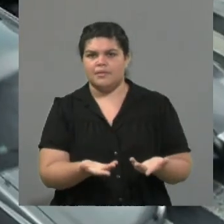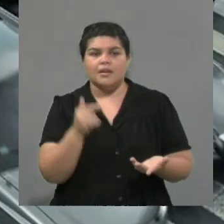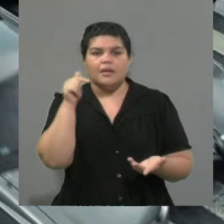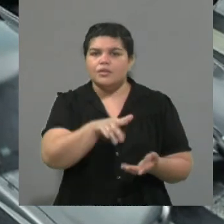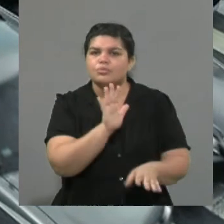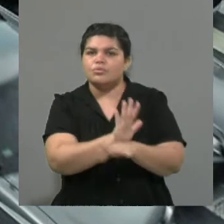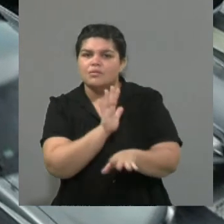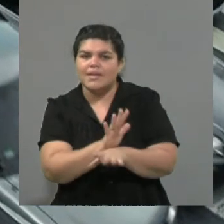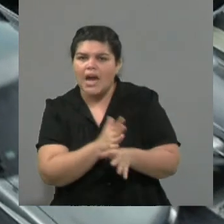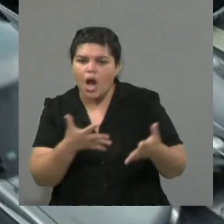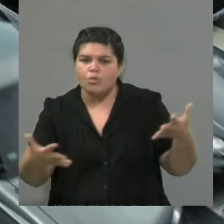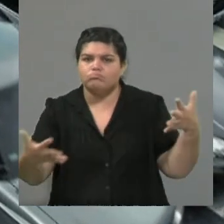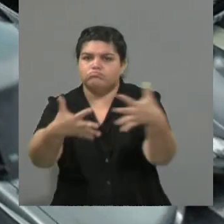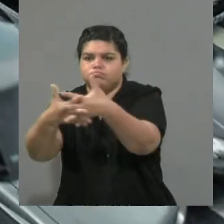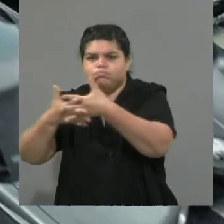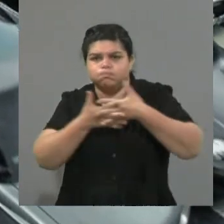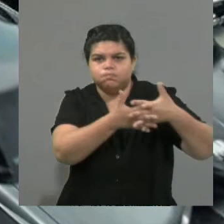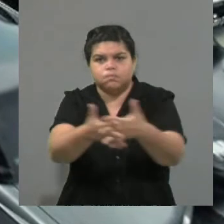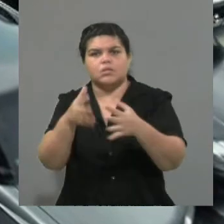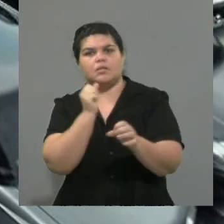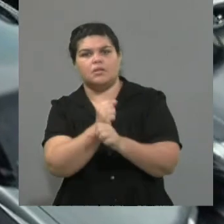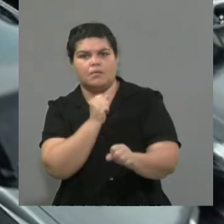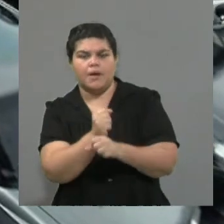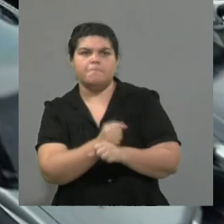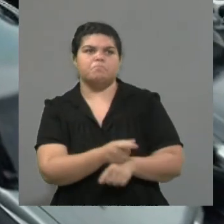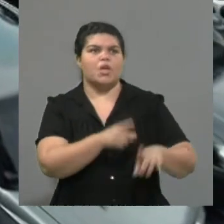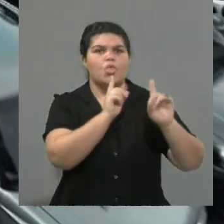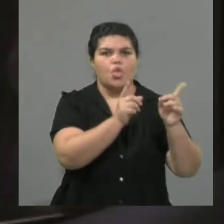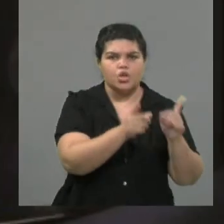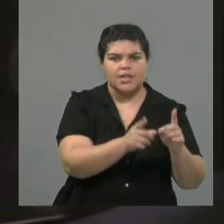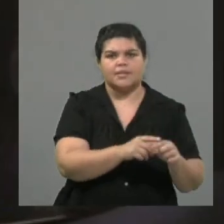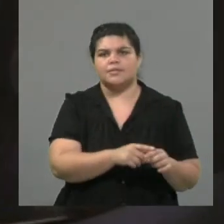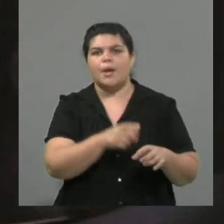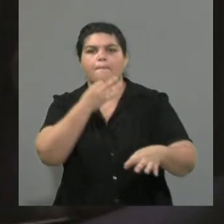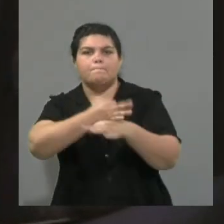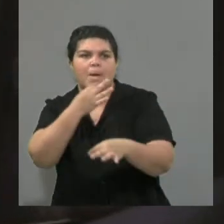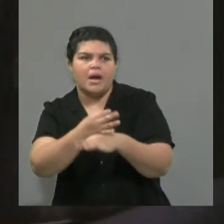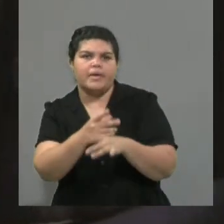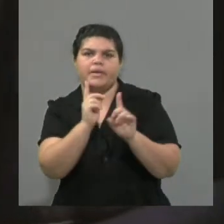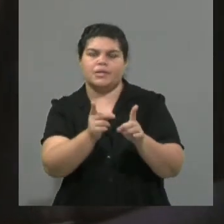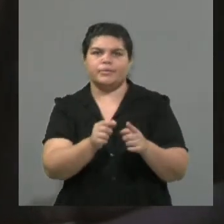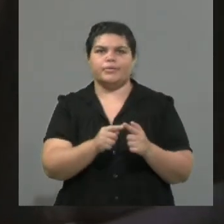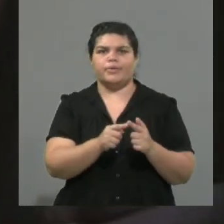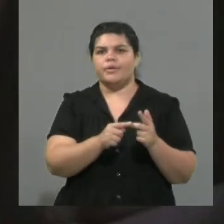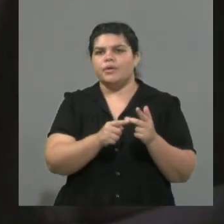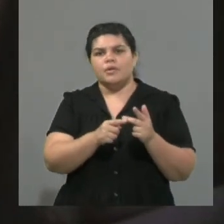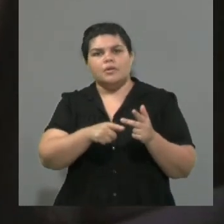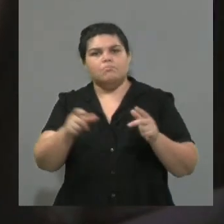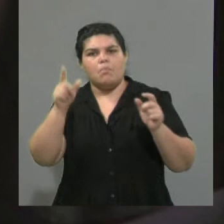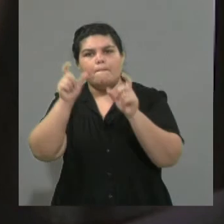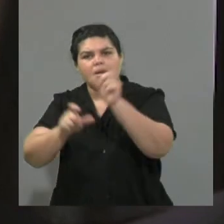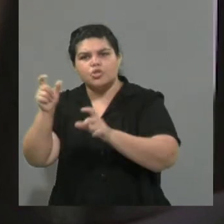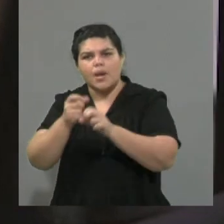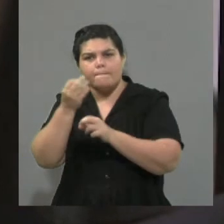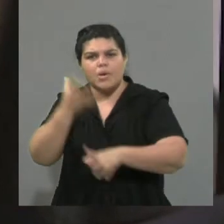integrada. Nuestros maestros, nuestros docentes universitarios, nuestros profesionales de la